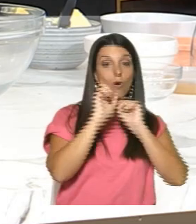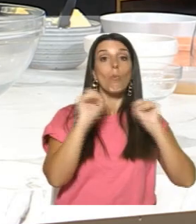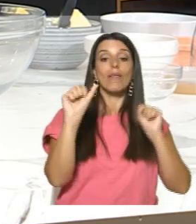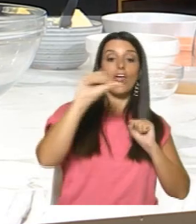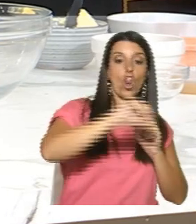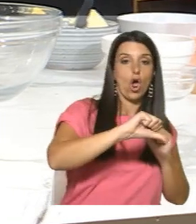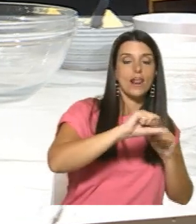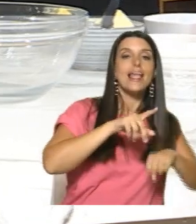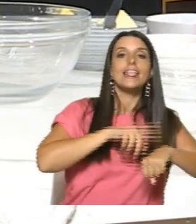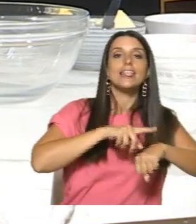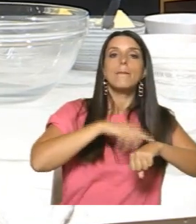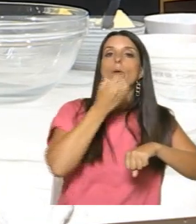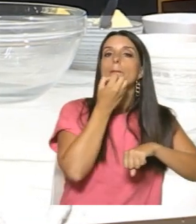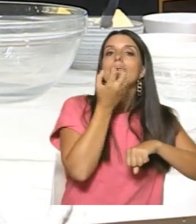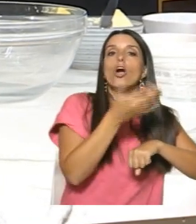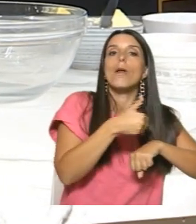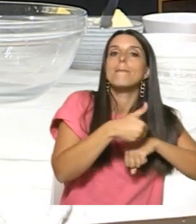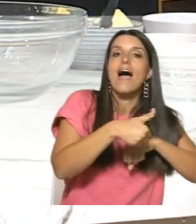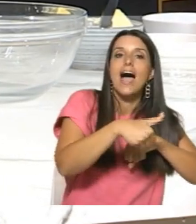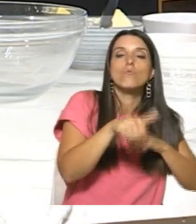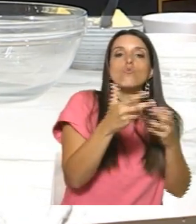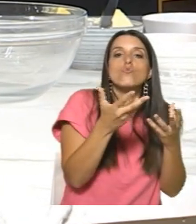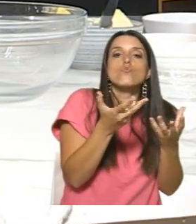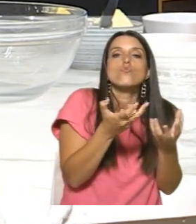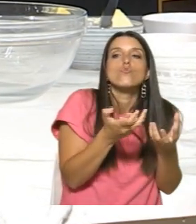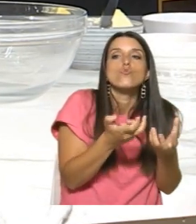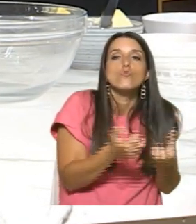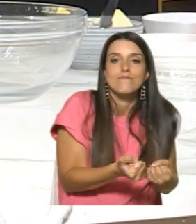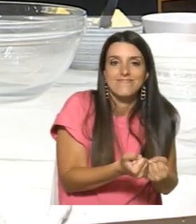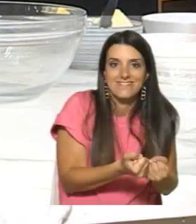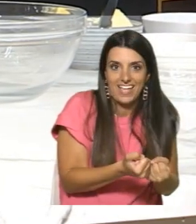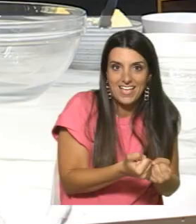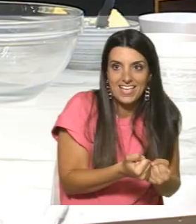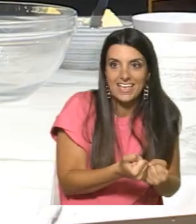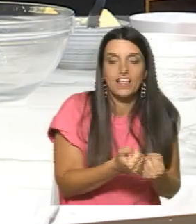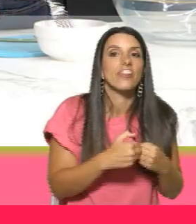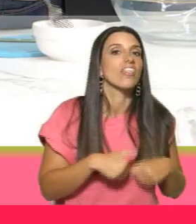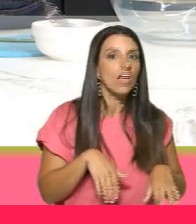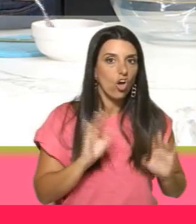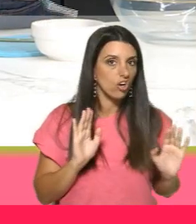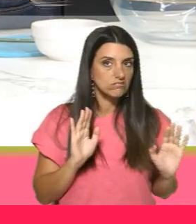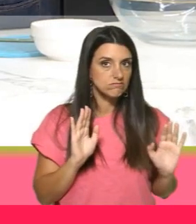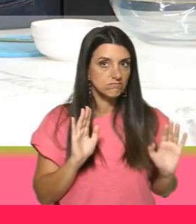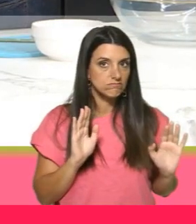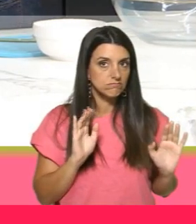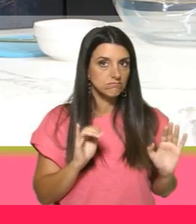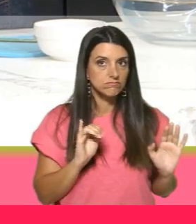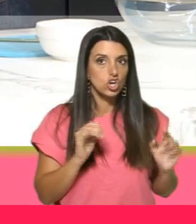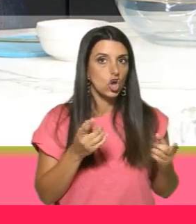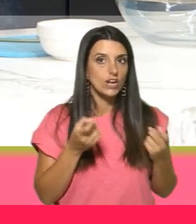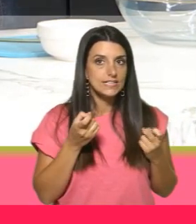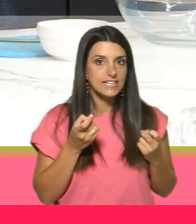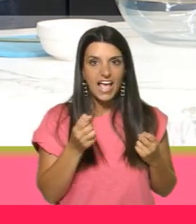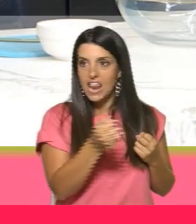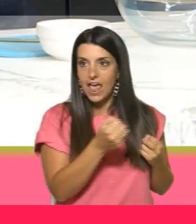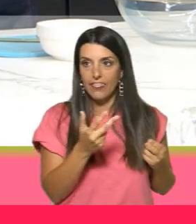Mientras más tiempo lo dejes, mejor, porque te va a ir absorbiendo como esos saborcitos. ¿Tá? ¿Y lo dejás así nomás? Lo dejás así nomás, no porque tiene esto no